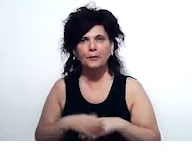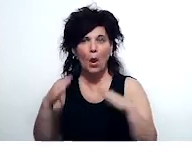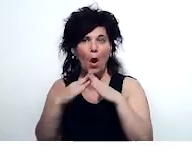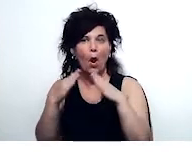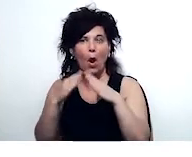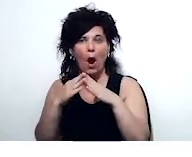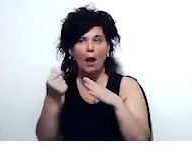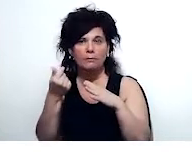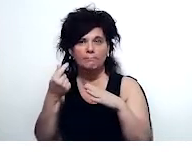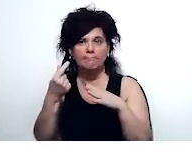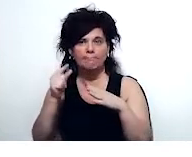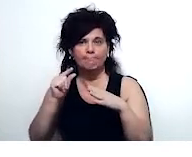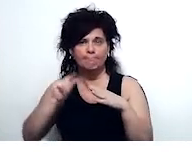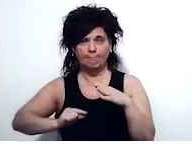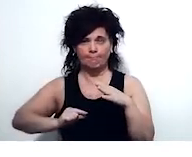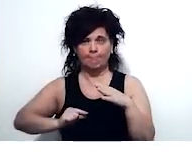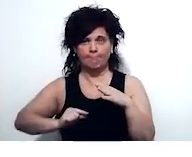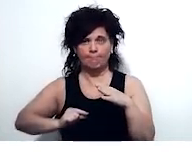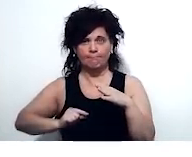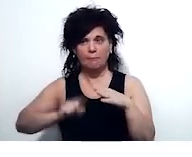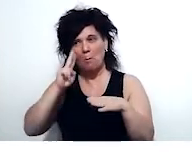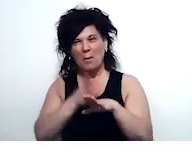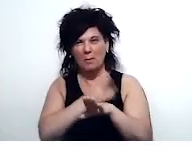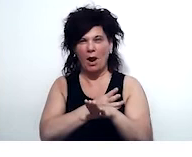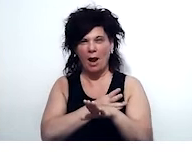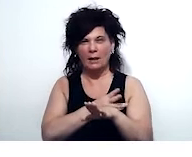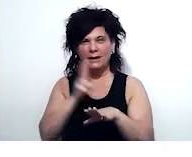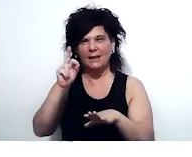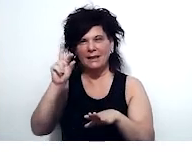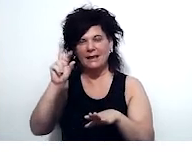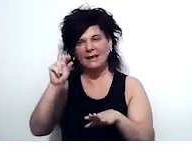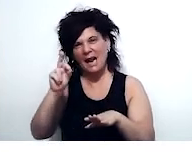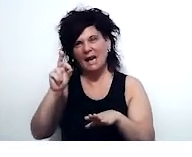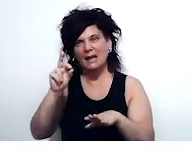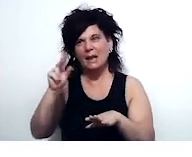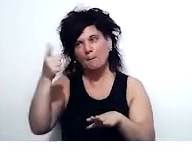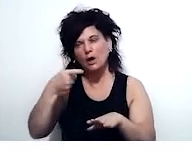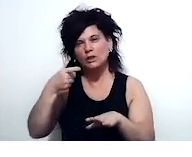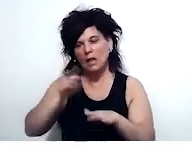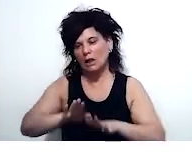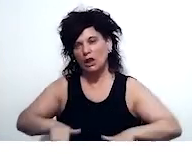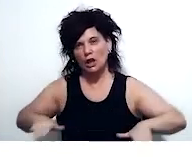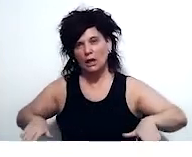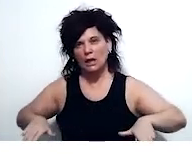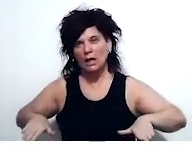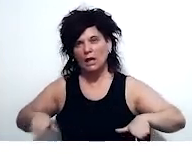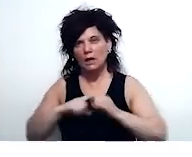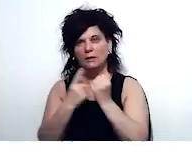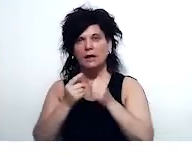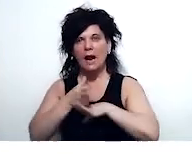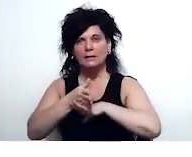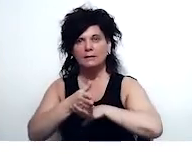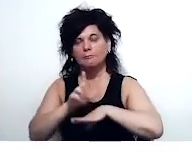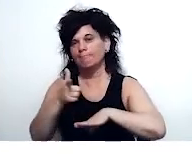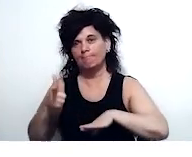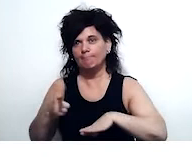en los hogares de menor ingreso, más o menos, como vimos recién, un 30, casi un 30% de chicos no tienen